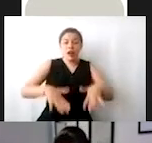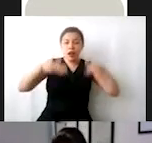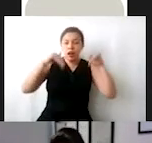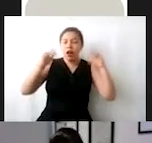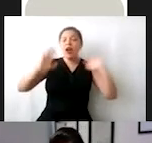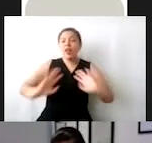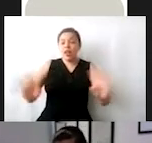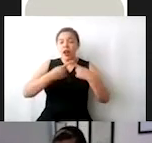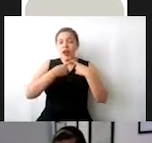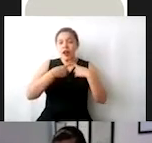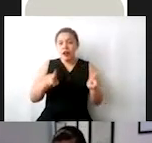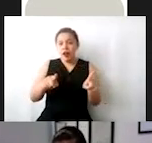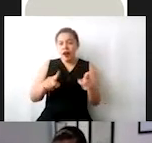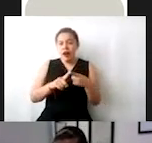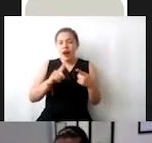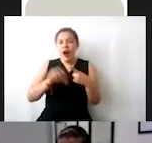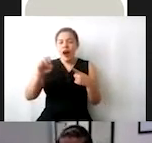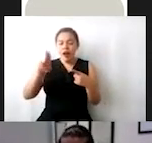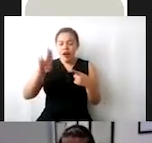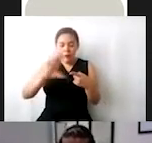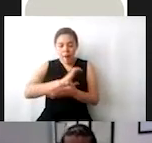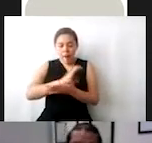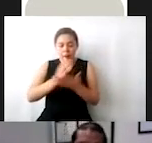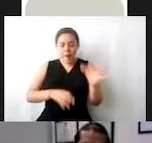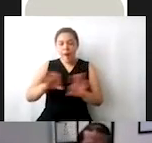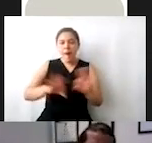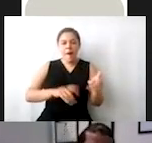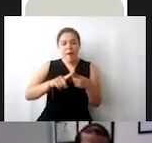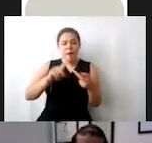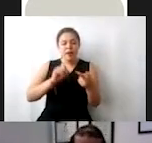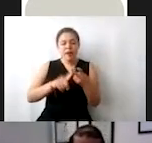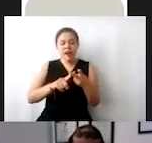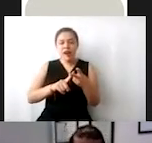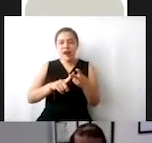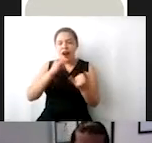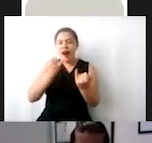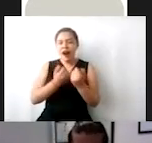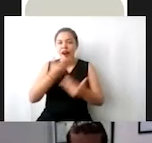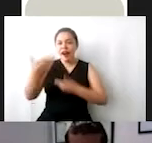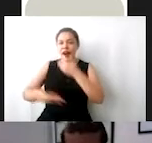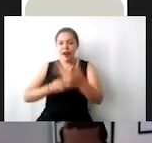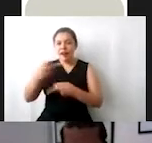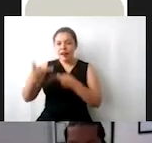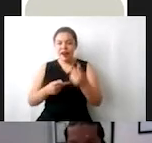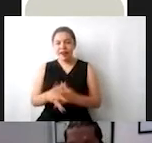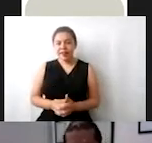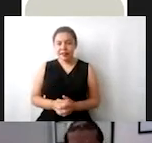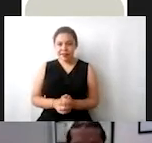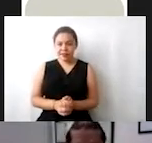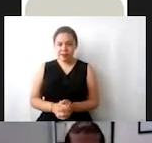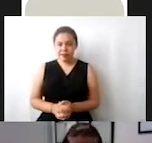Uno es la subcontratación laboral y el otro es la prestación de servicios.